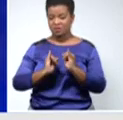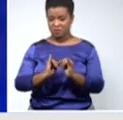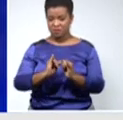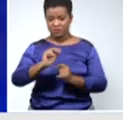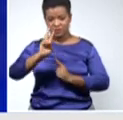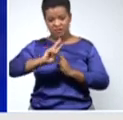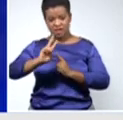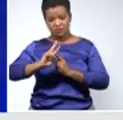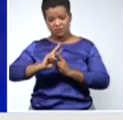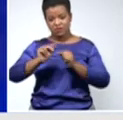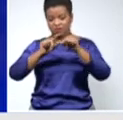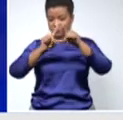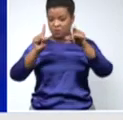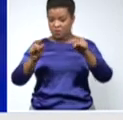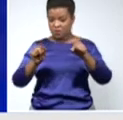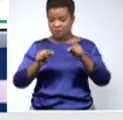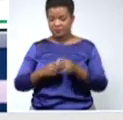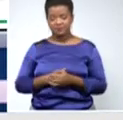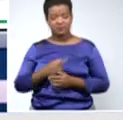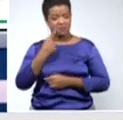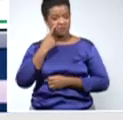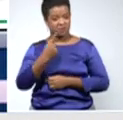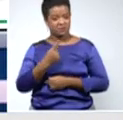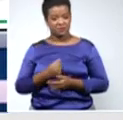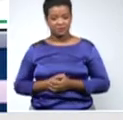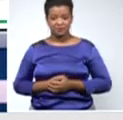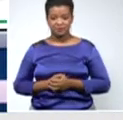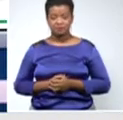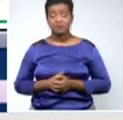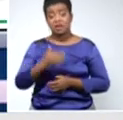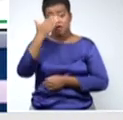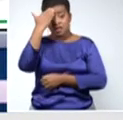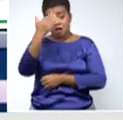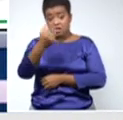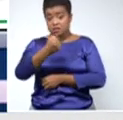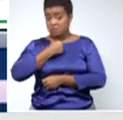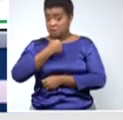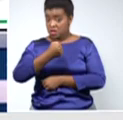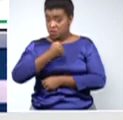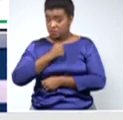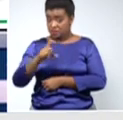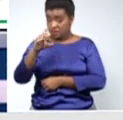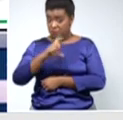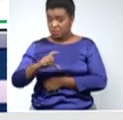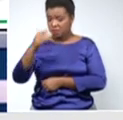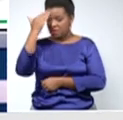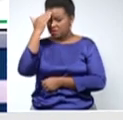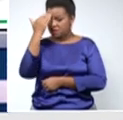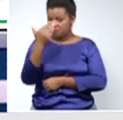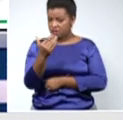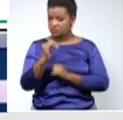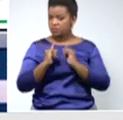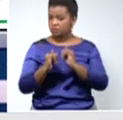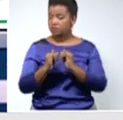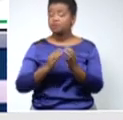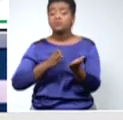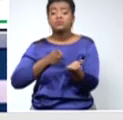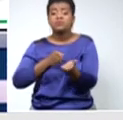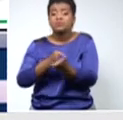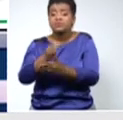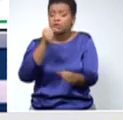del país. Hasta un próximo encuentro. Gracias a nuestro periodista Alex López Almaguer. Se continúa trabajando con